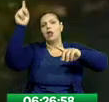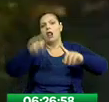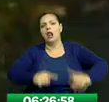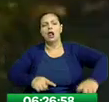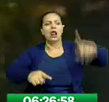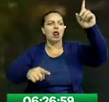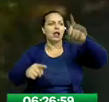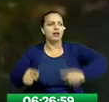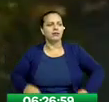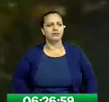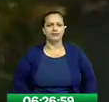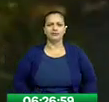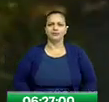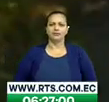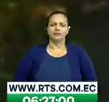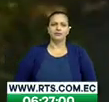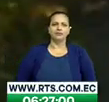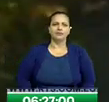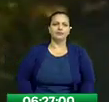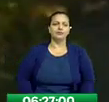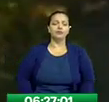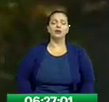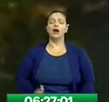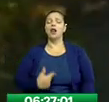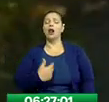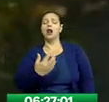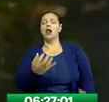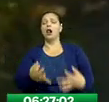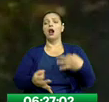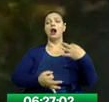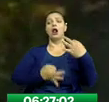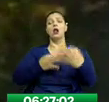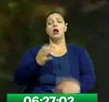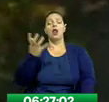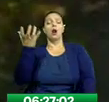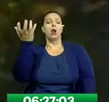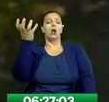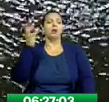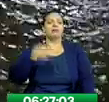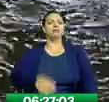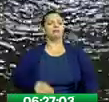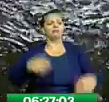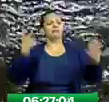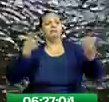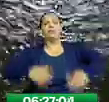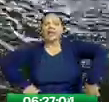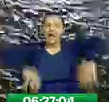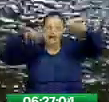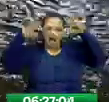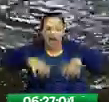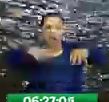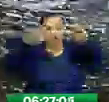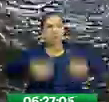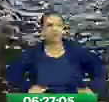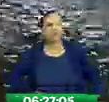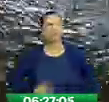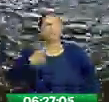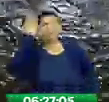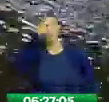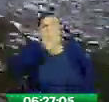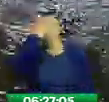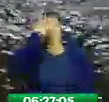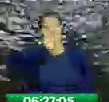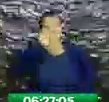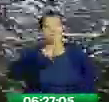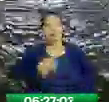pasar aguacerones. Claro. Aguacerones. En Esmeralda llueve, 24 horas llueve y la gente aguanta 24